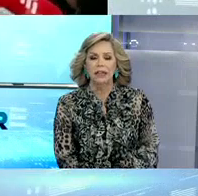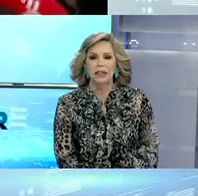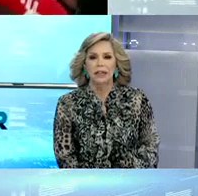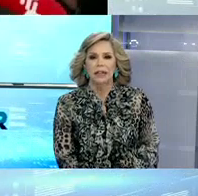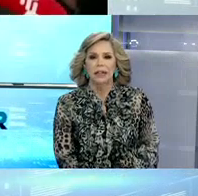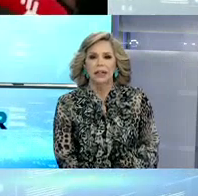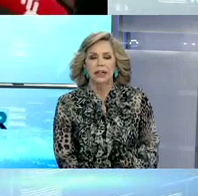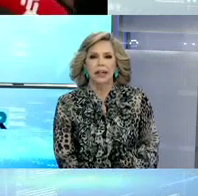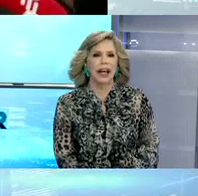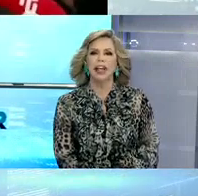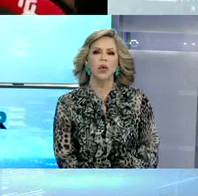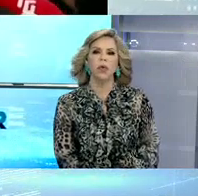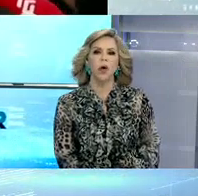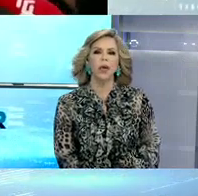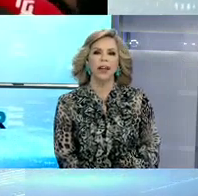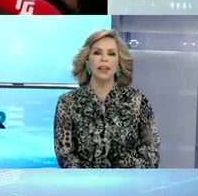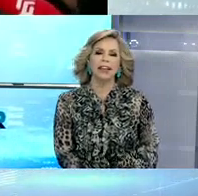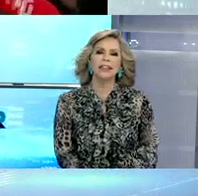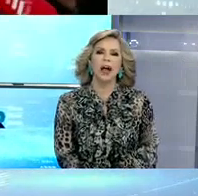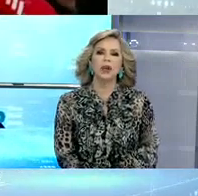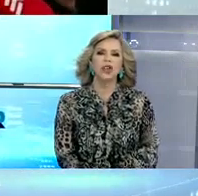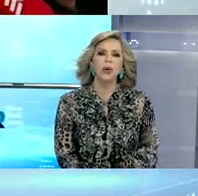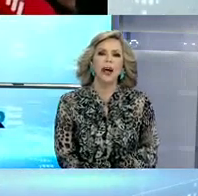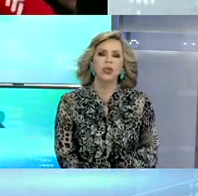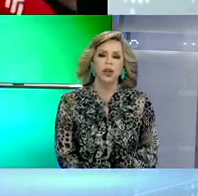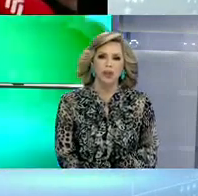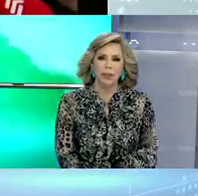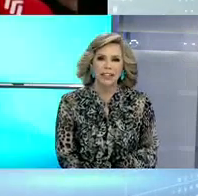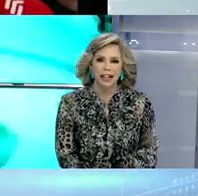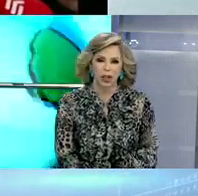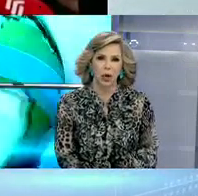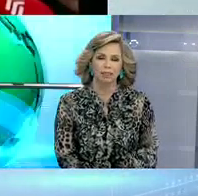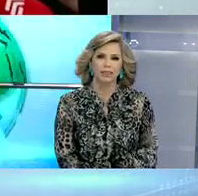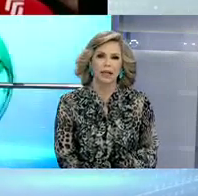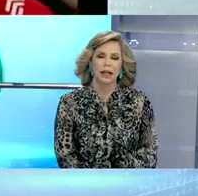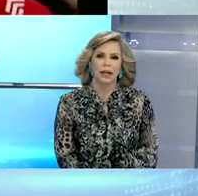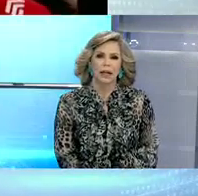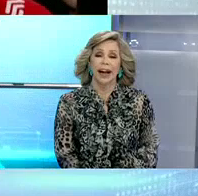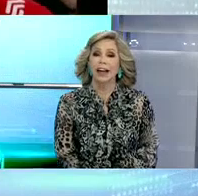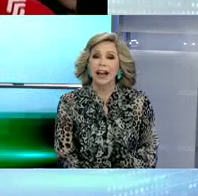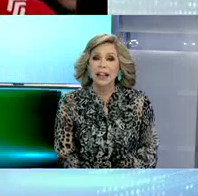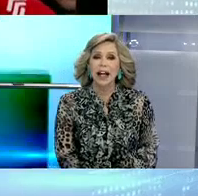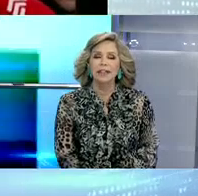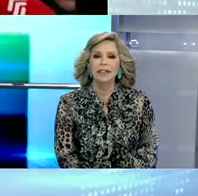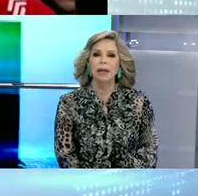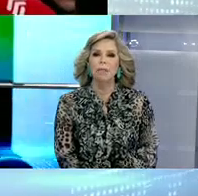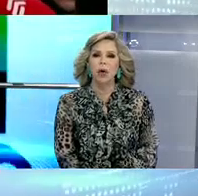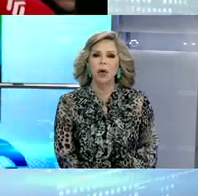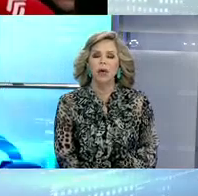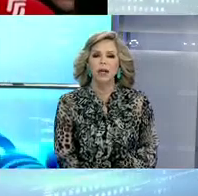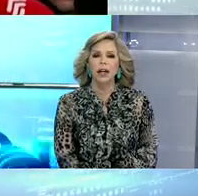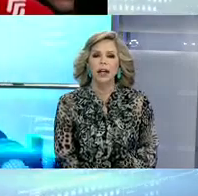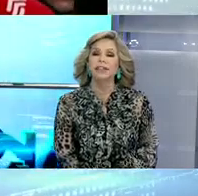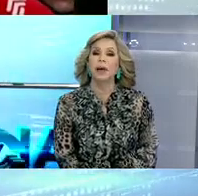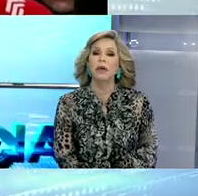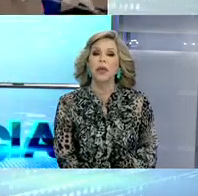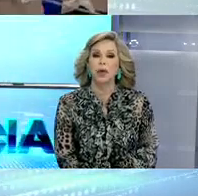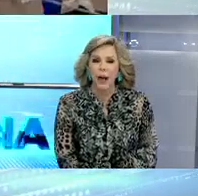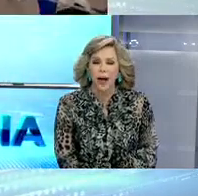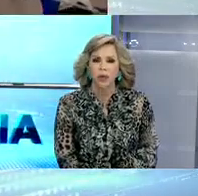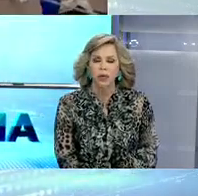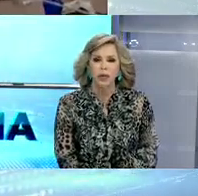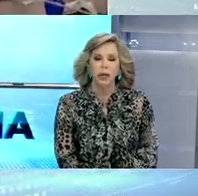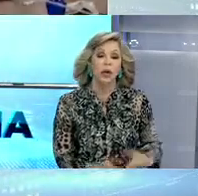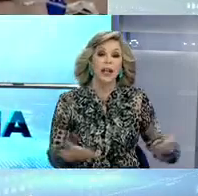señalan que aquí no hubo un crimen de Estado, sino un caso de femicidio. En realidad, tampoco estamos